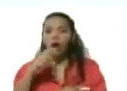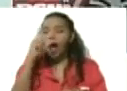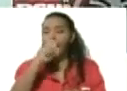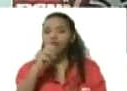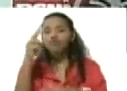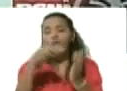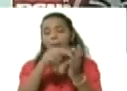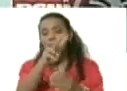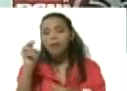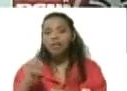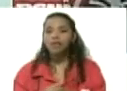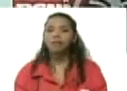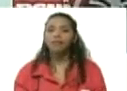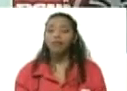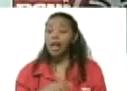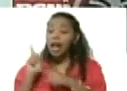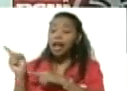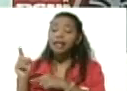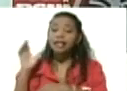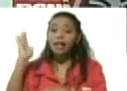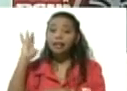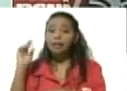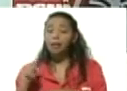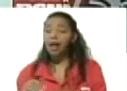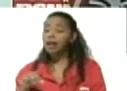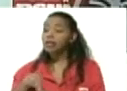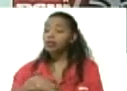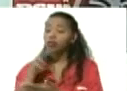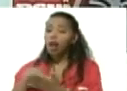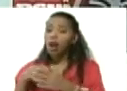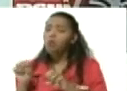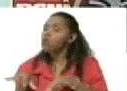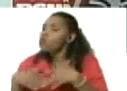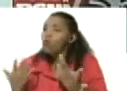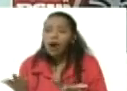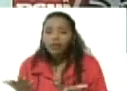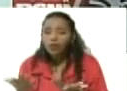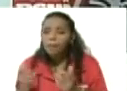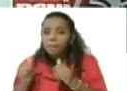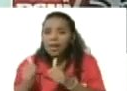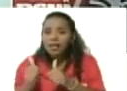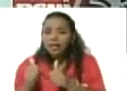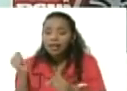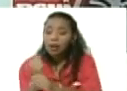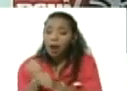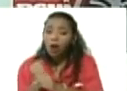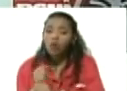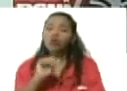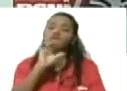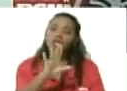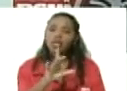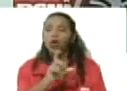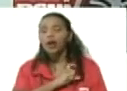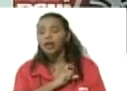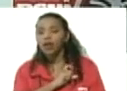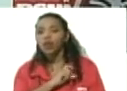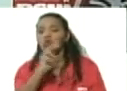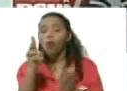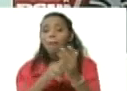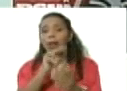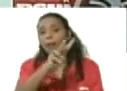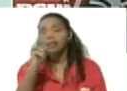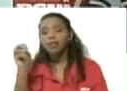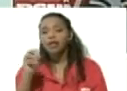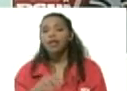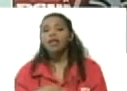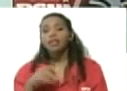2020. ¿Esa Asamblea Nacional cuándo tomaría posesión? 5 de enero del 2021. Eso